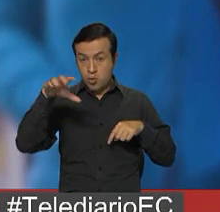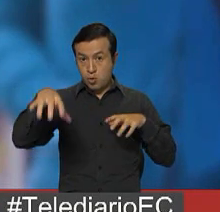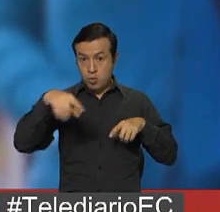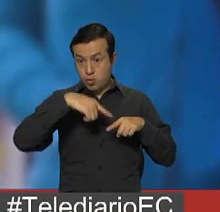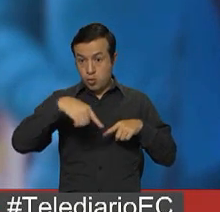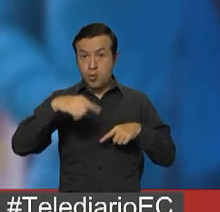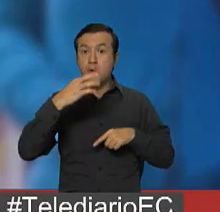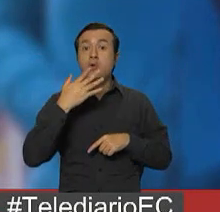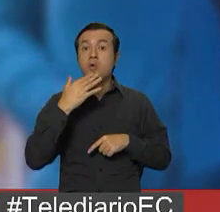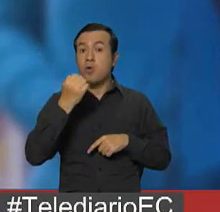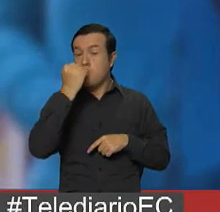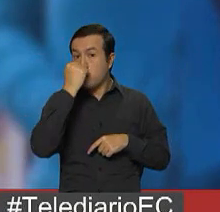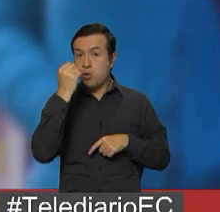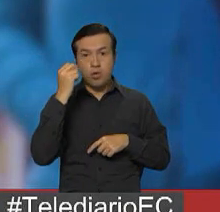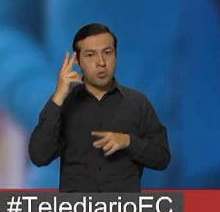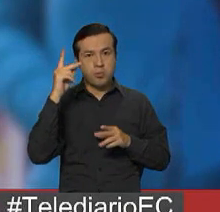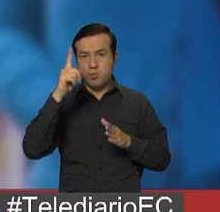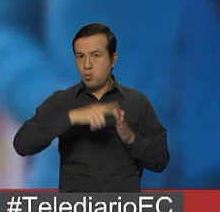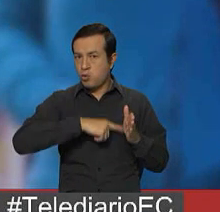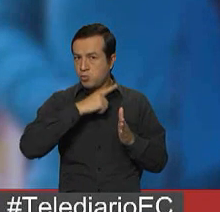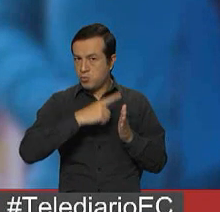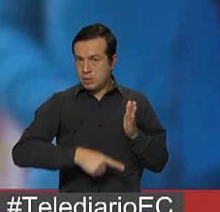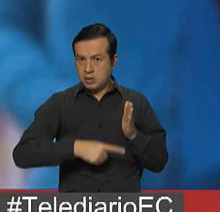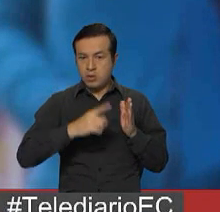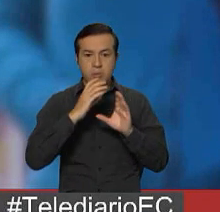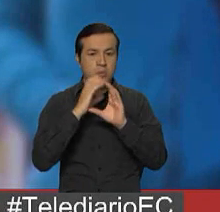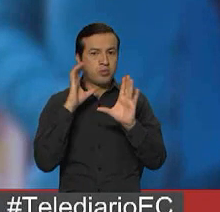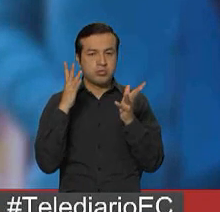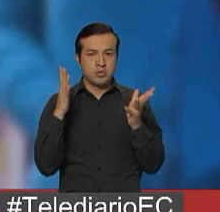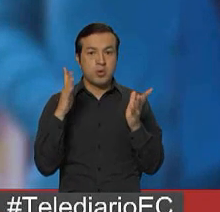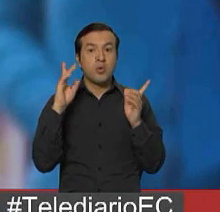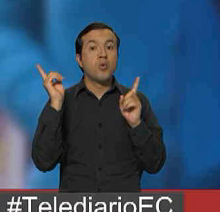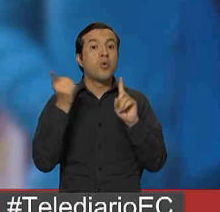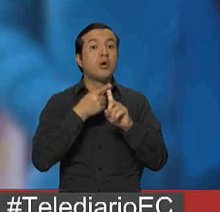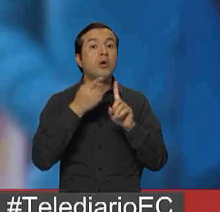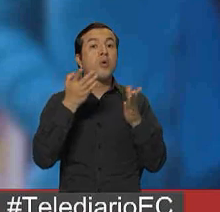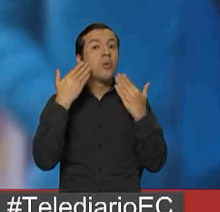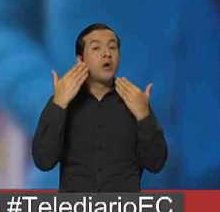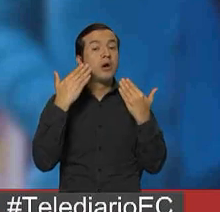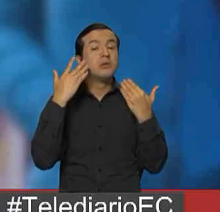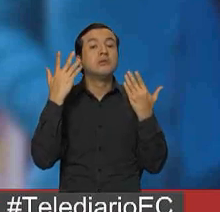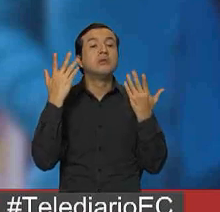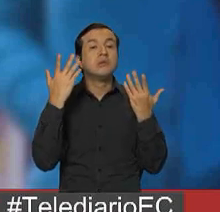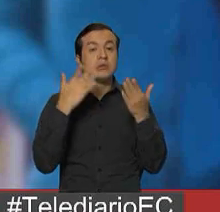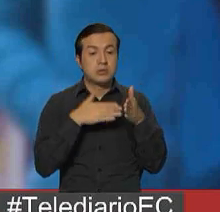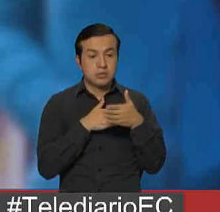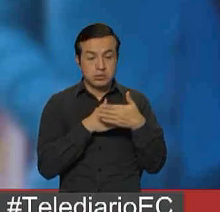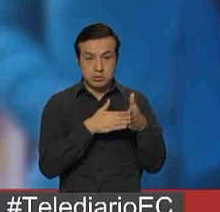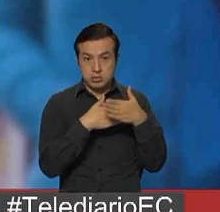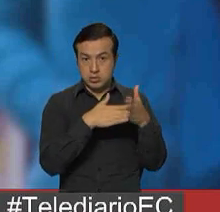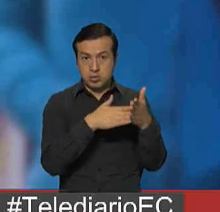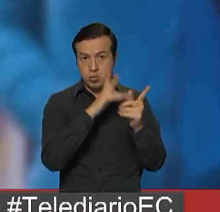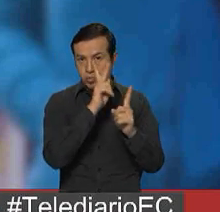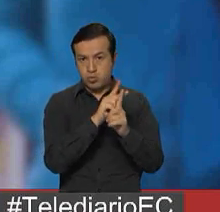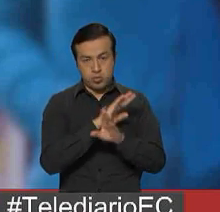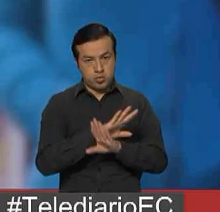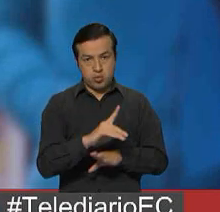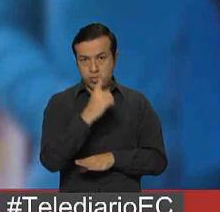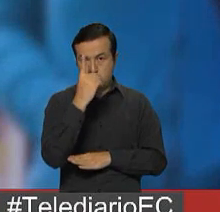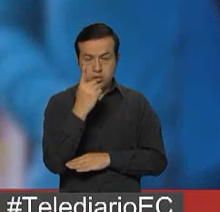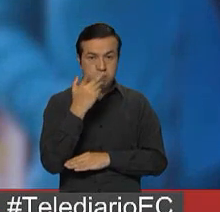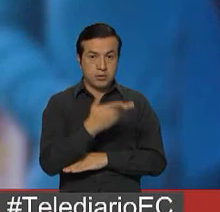semáforo rojo no hay servicio de transporte público en guayaquil está autorizado el funcionamiento de la ruta de la salud y la metrovía